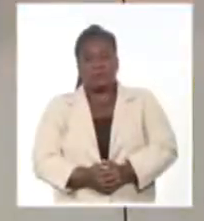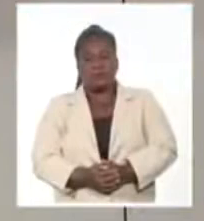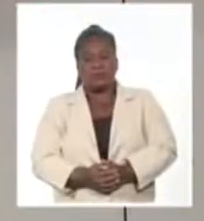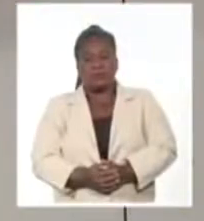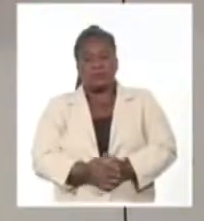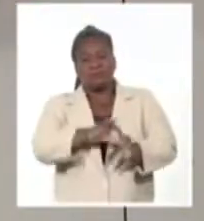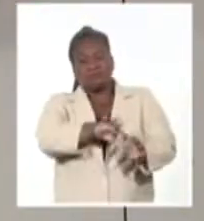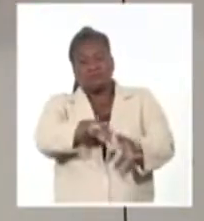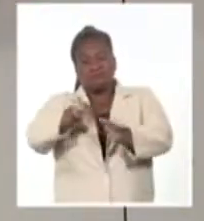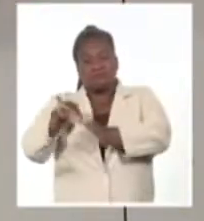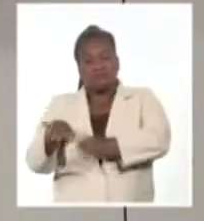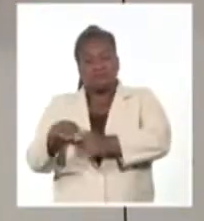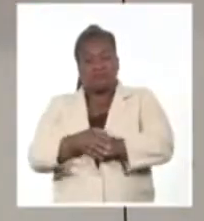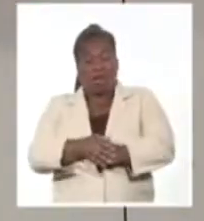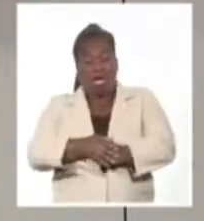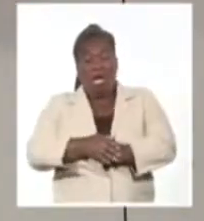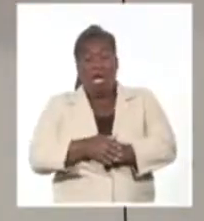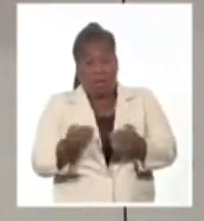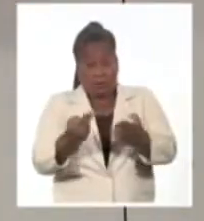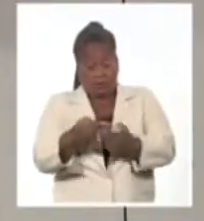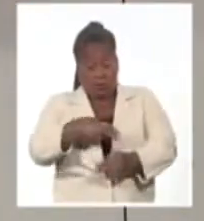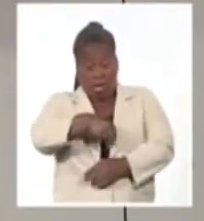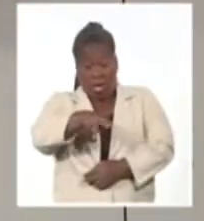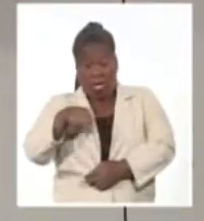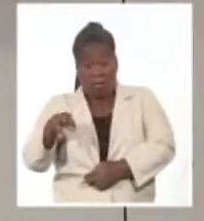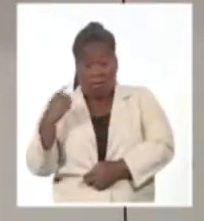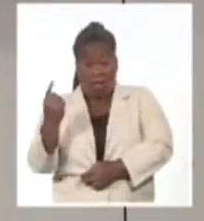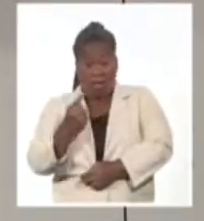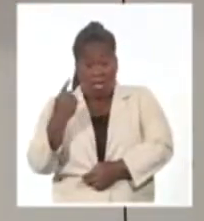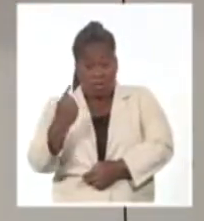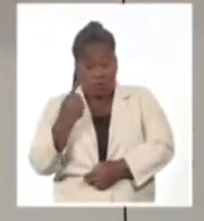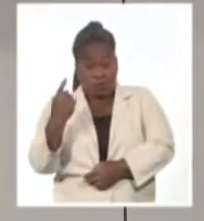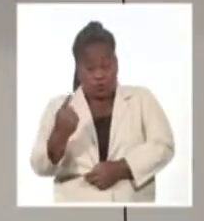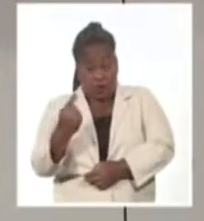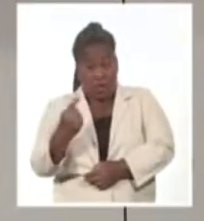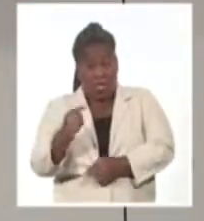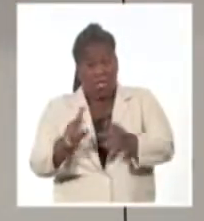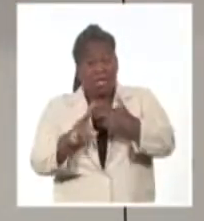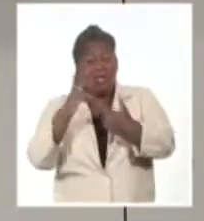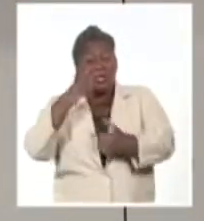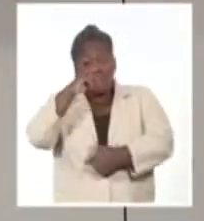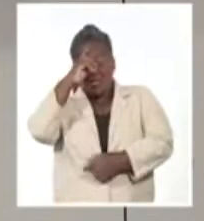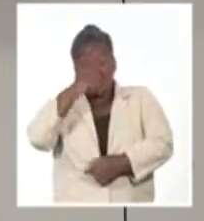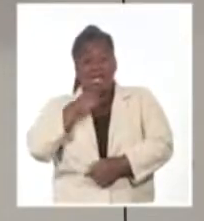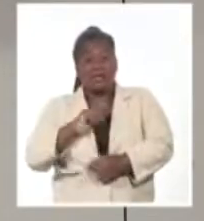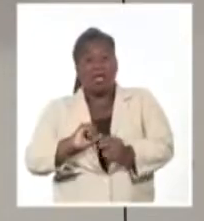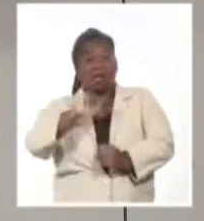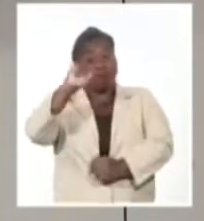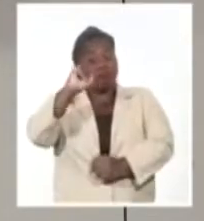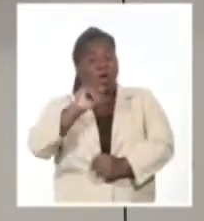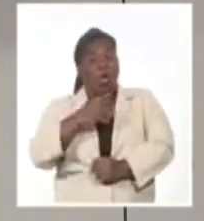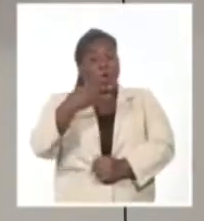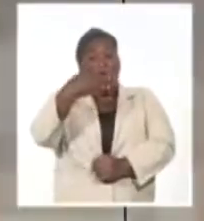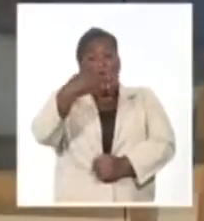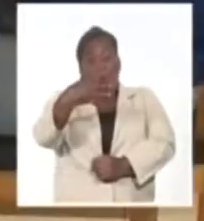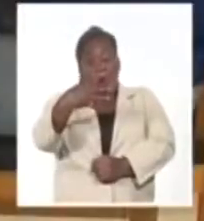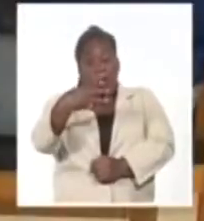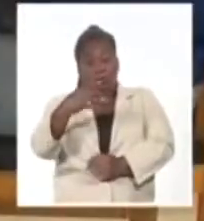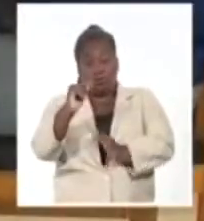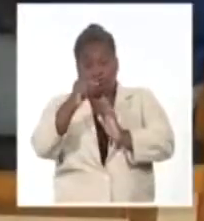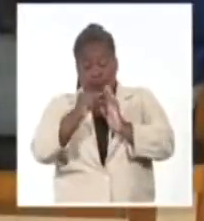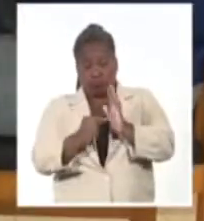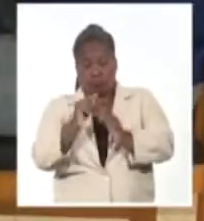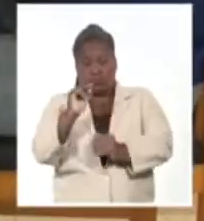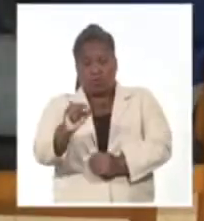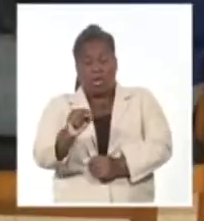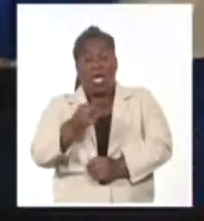Pasamos al Nacional de Ajedrez. El gran maestro Yacer Quesada continúa a la cabeza de la competición con 4.5 unidades. Según